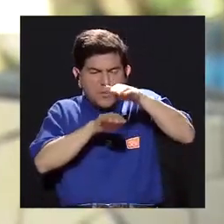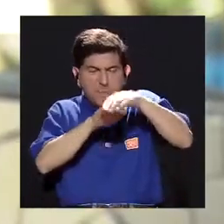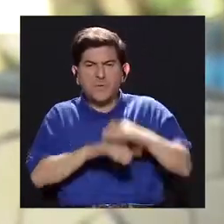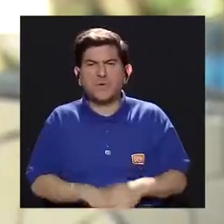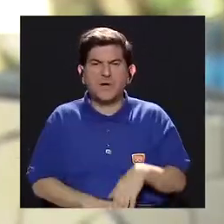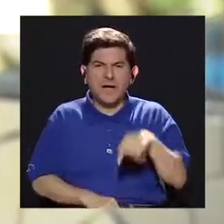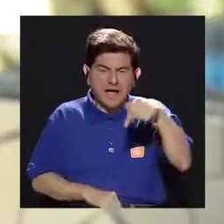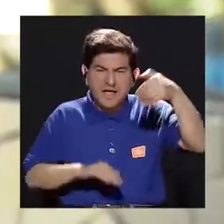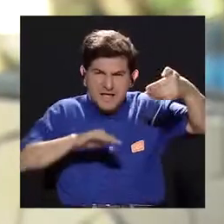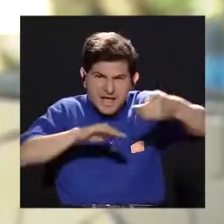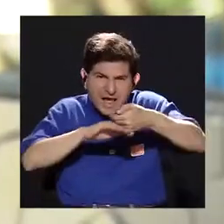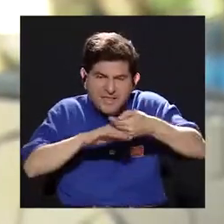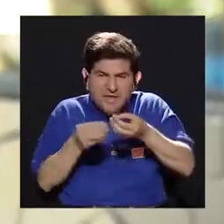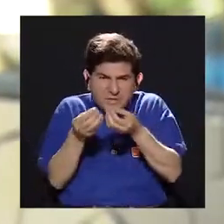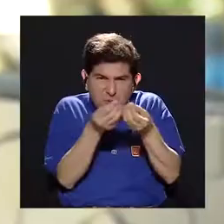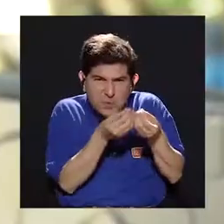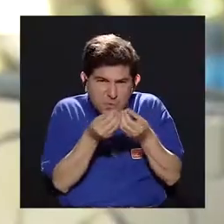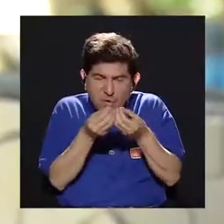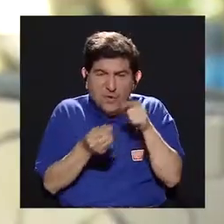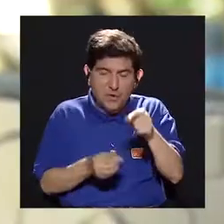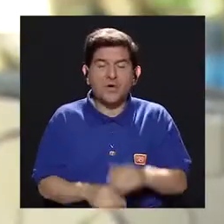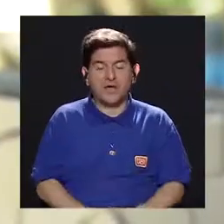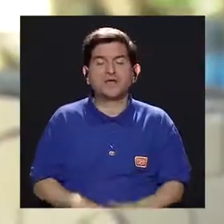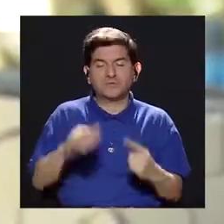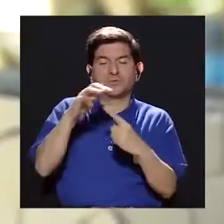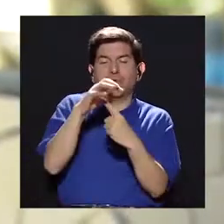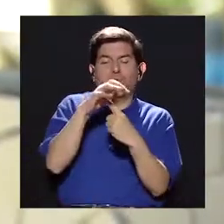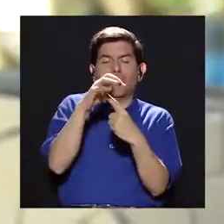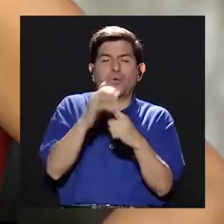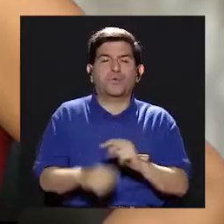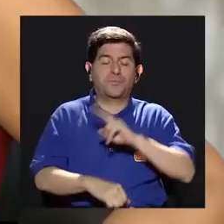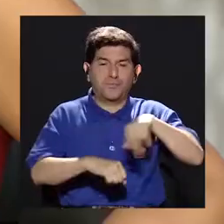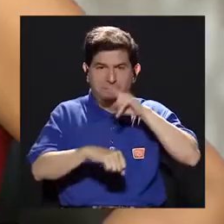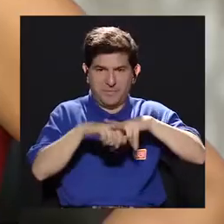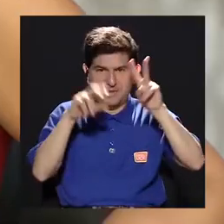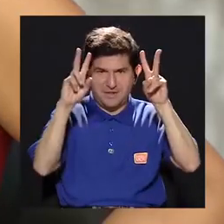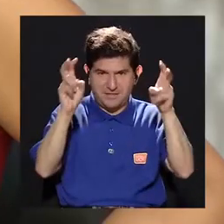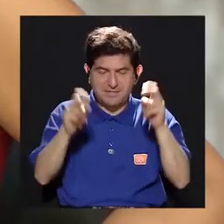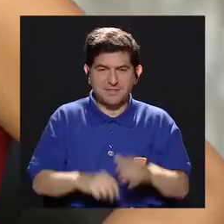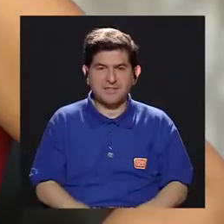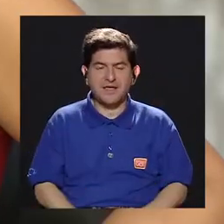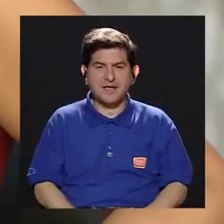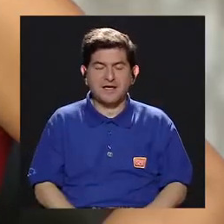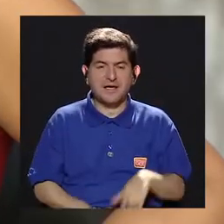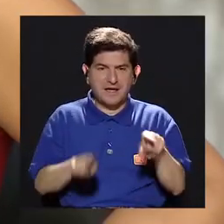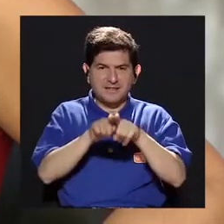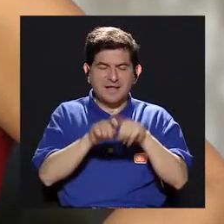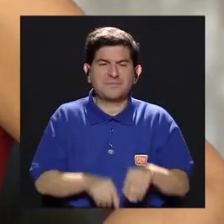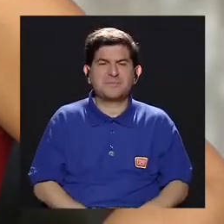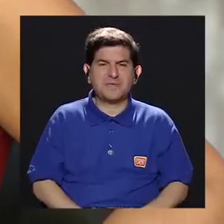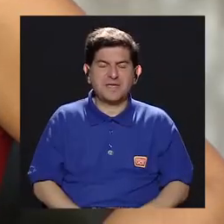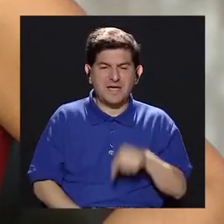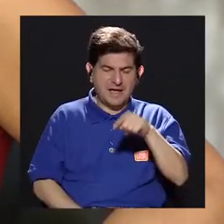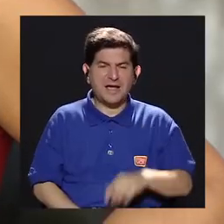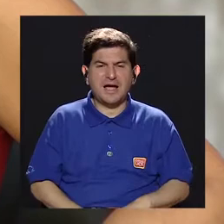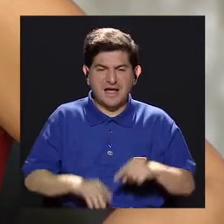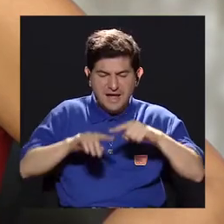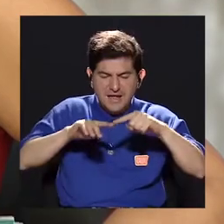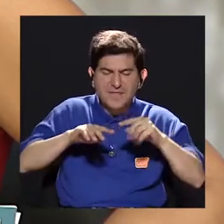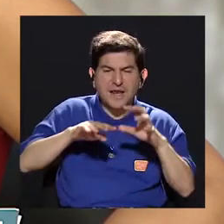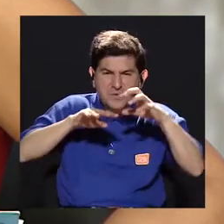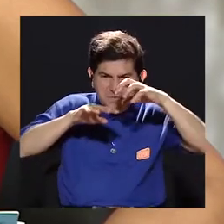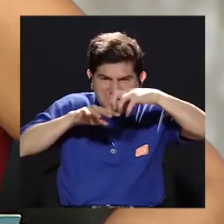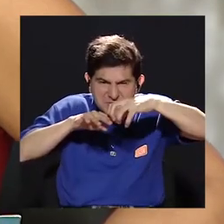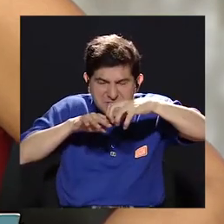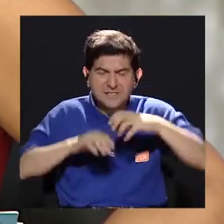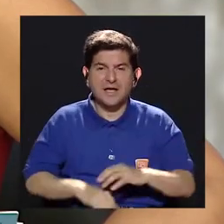como un polvo debajo de la uña, eso es un hongo de uñas. Es muy común el tema de las uñas encarnadas también. El tema de